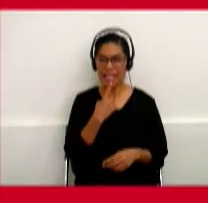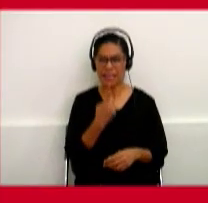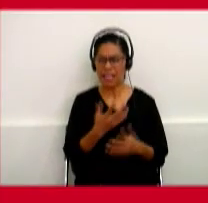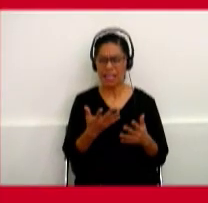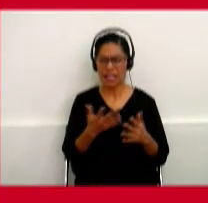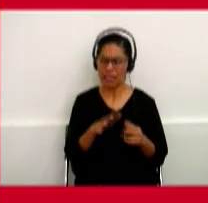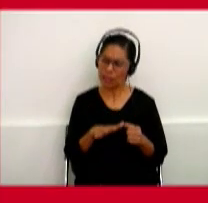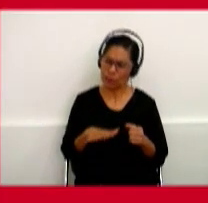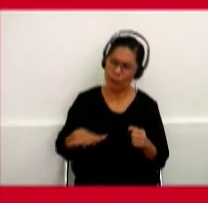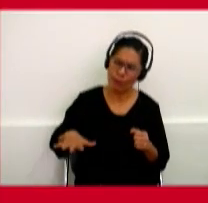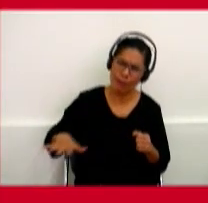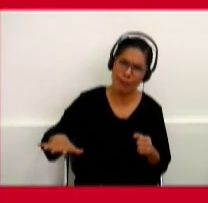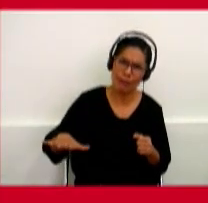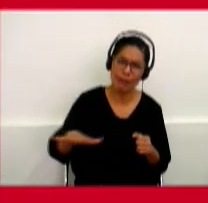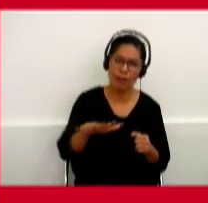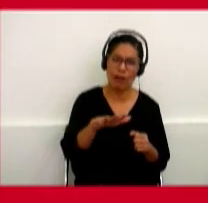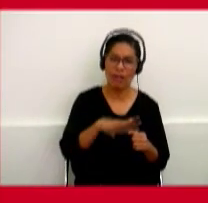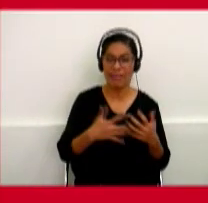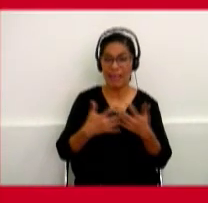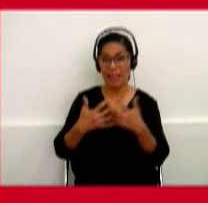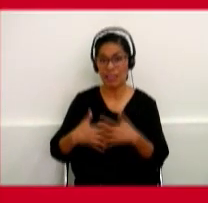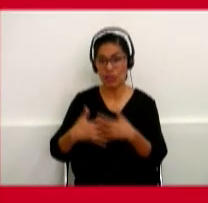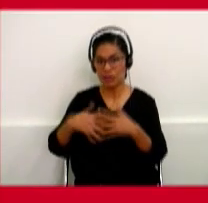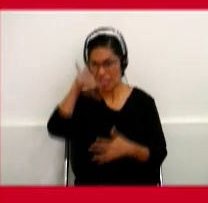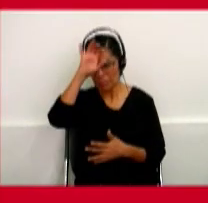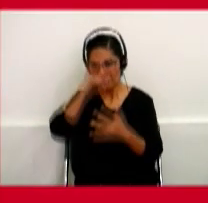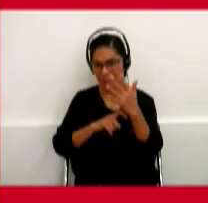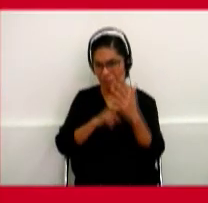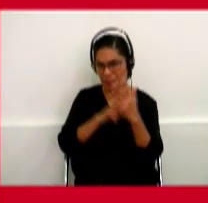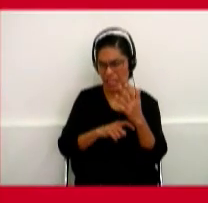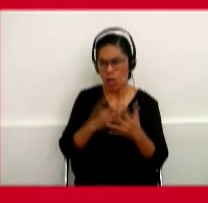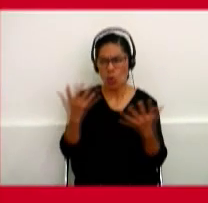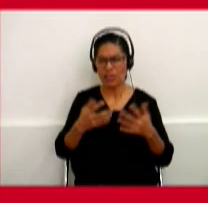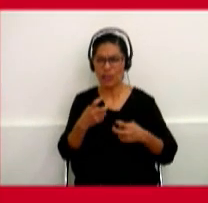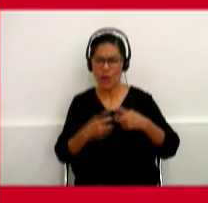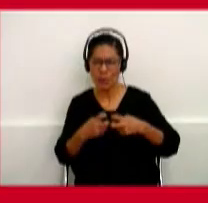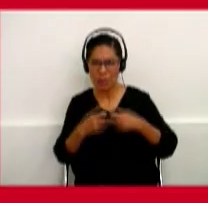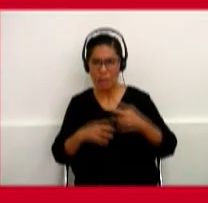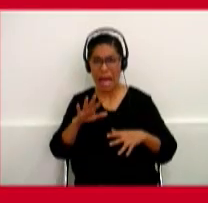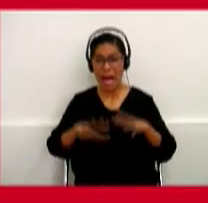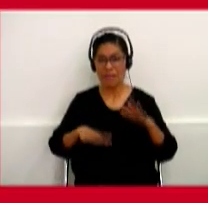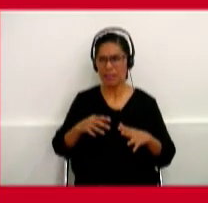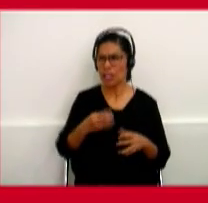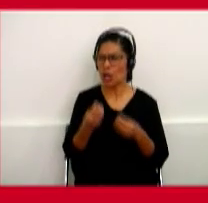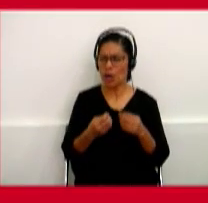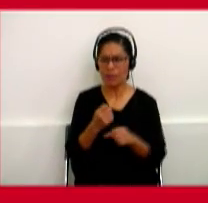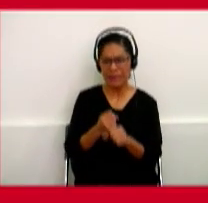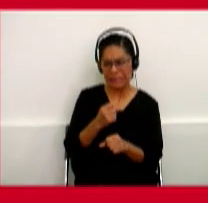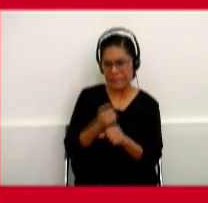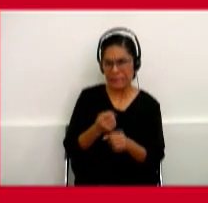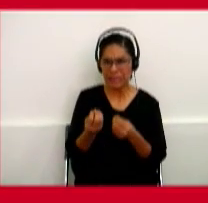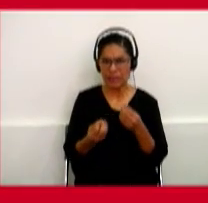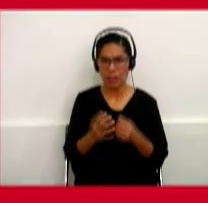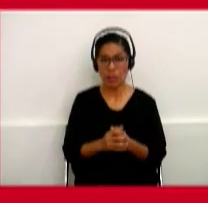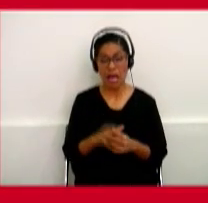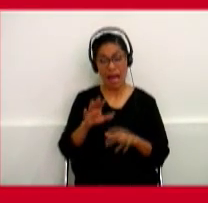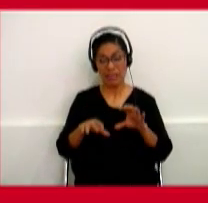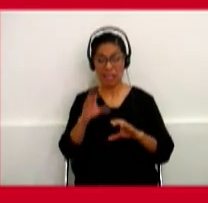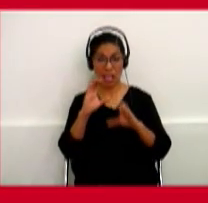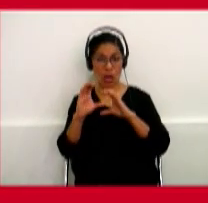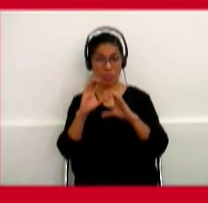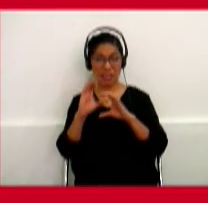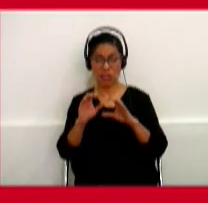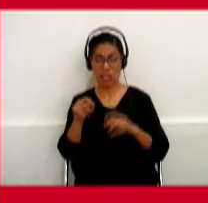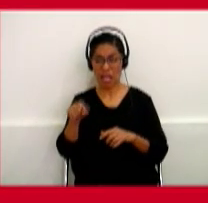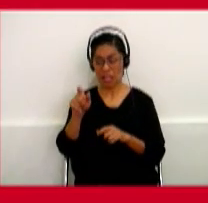el panorama de la industria minera, los desafíos más amplios que hemos visto hasta ahora. Si escuchan las conversaciones, usualmente la gente